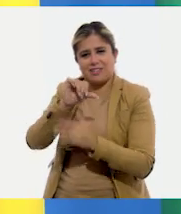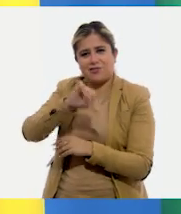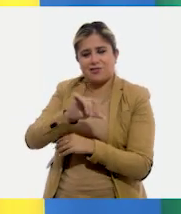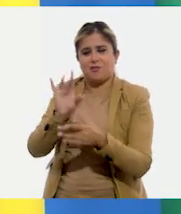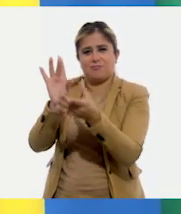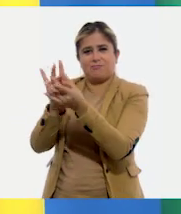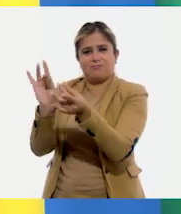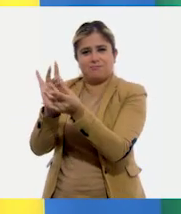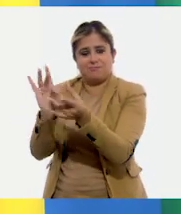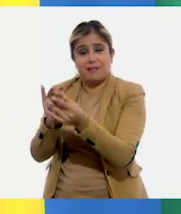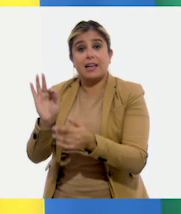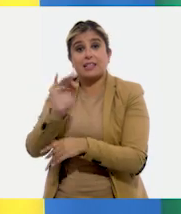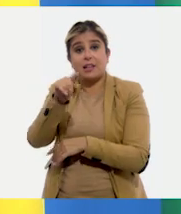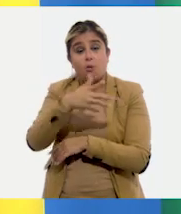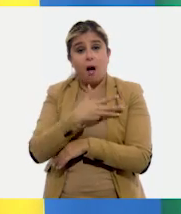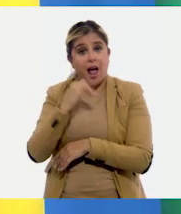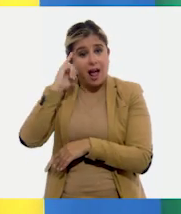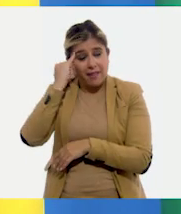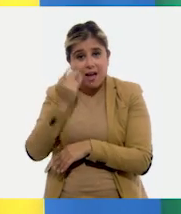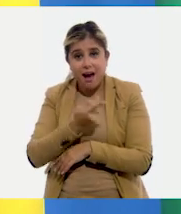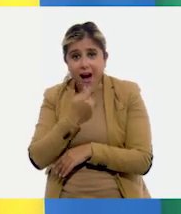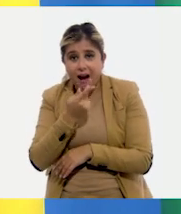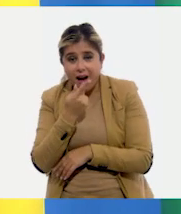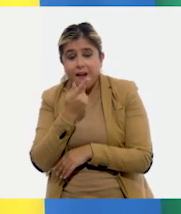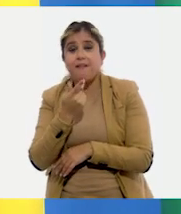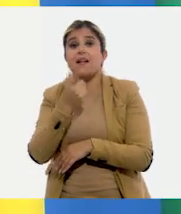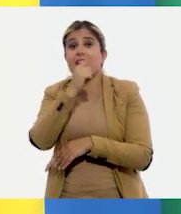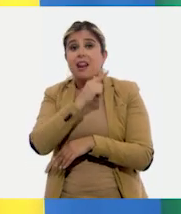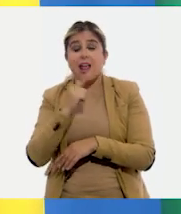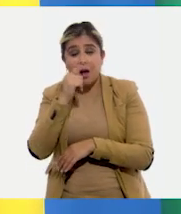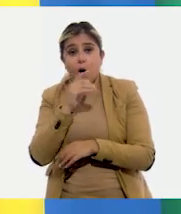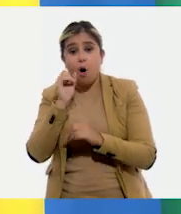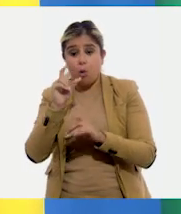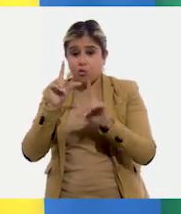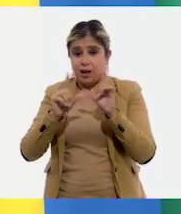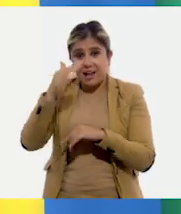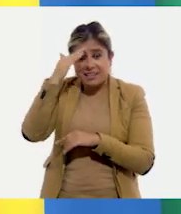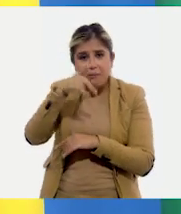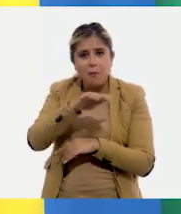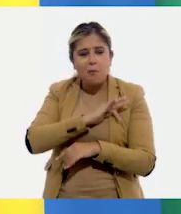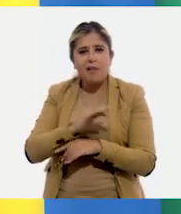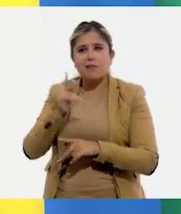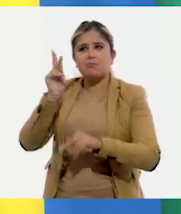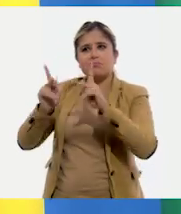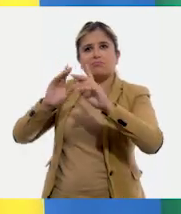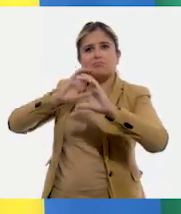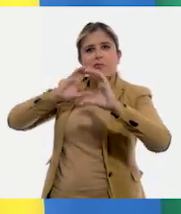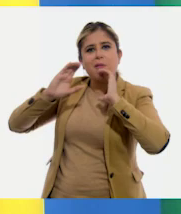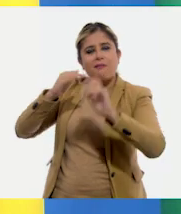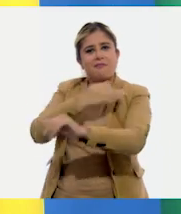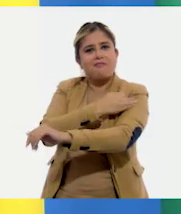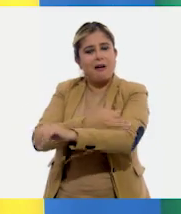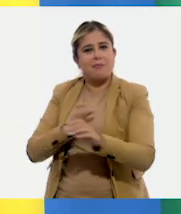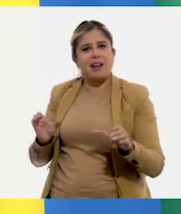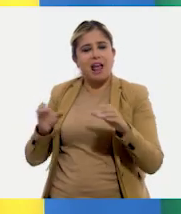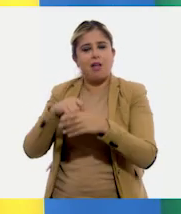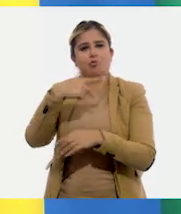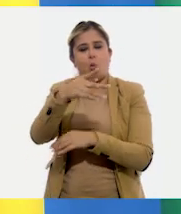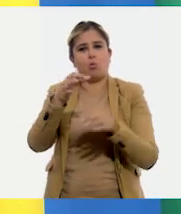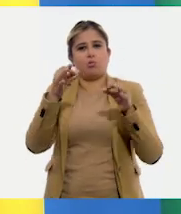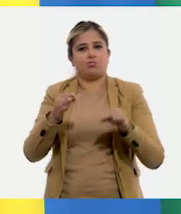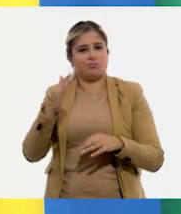fortuna de hablar una lengua indígena, aprovecha también este momento para practicarla y platica con tu familia en tu lengua